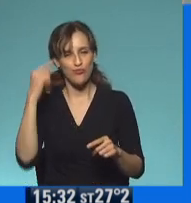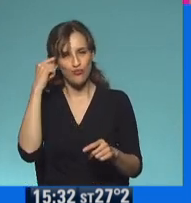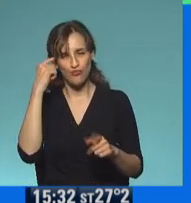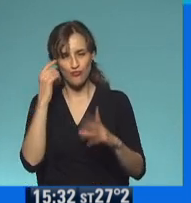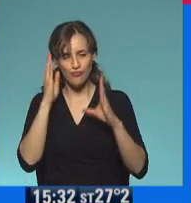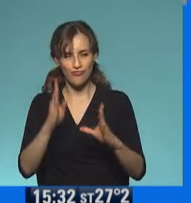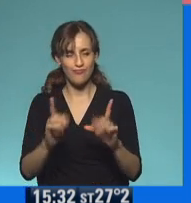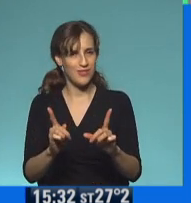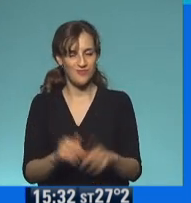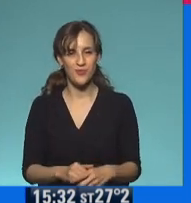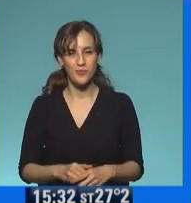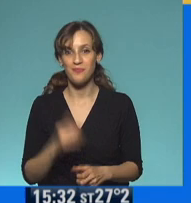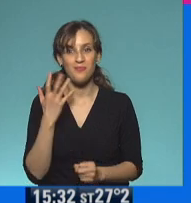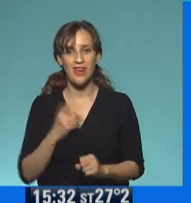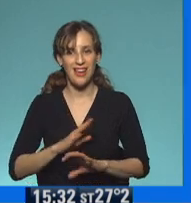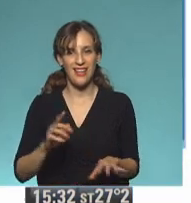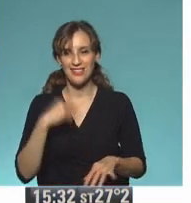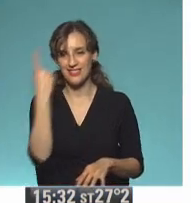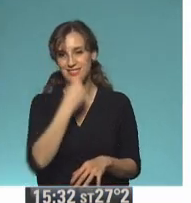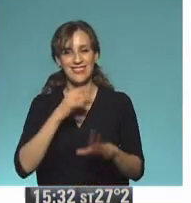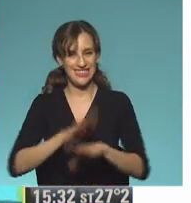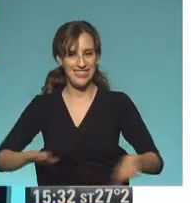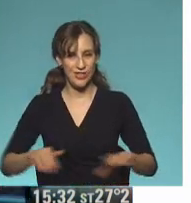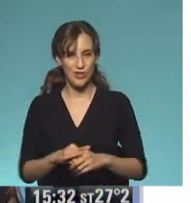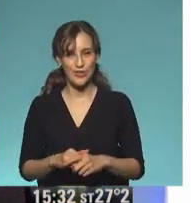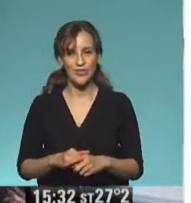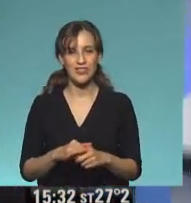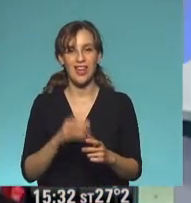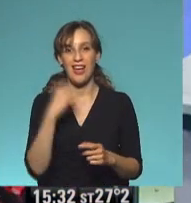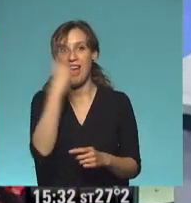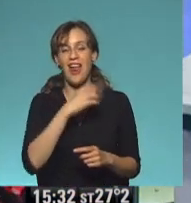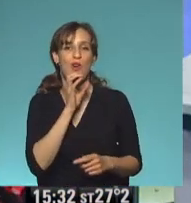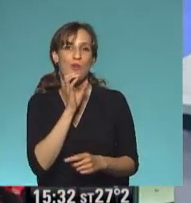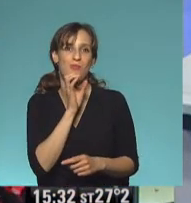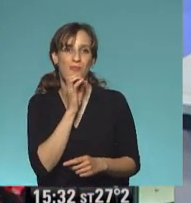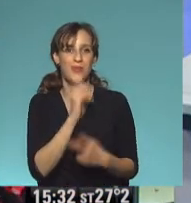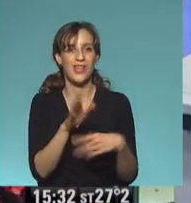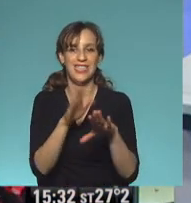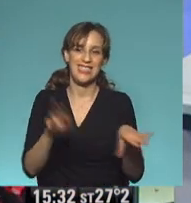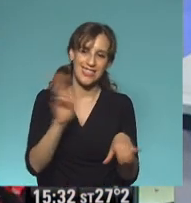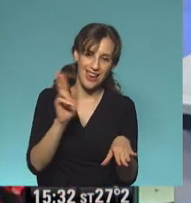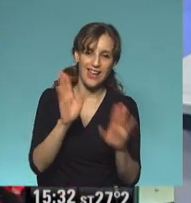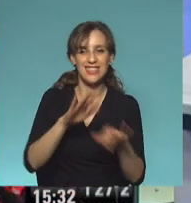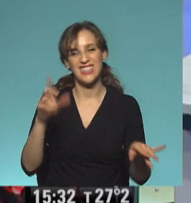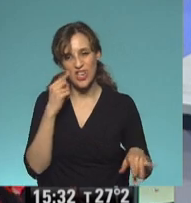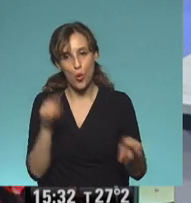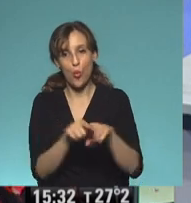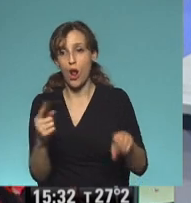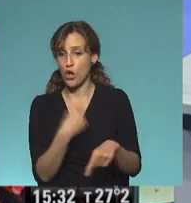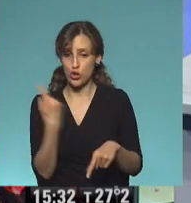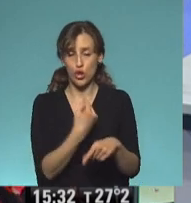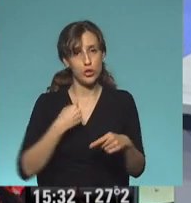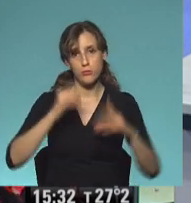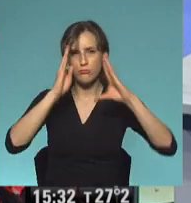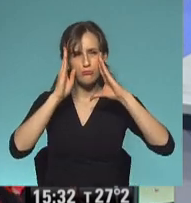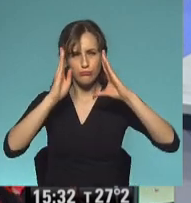marisqueta. Me encanta cómo hacen cara los chicos de primer grado, ¿eh? Se concentran ahí. Chicas y chicos ahí haciendo caras como nosotros, mirá. Sí,